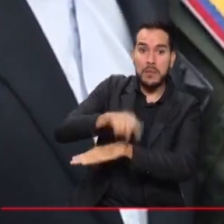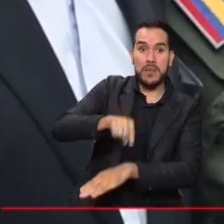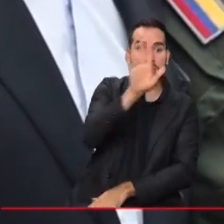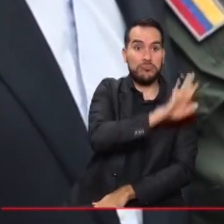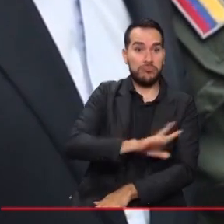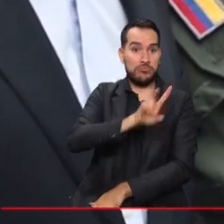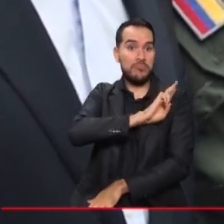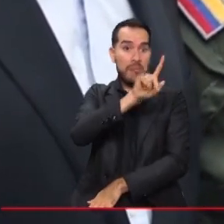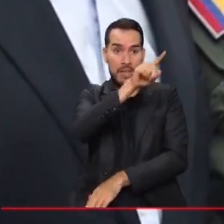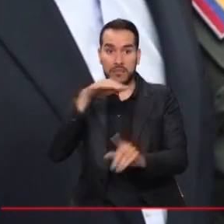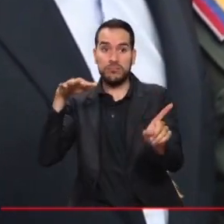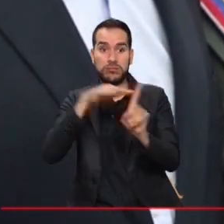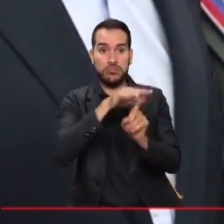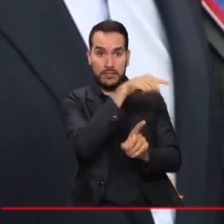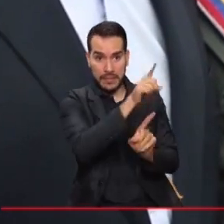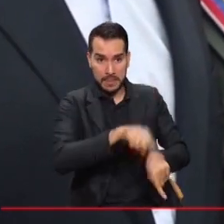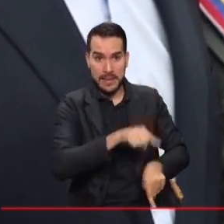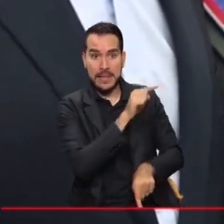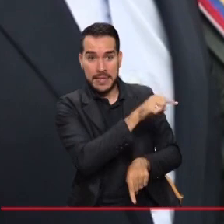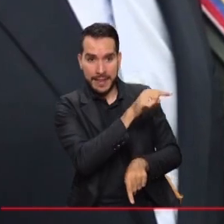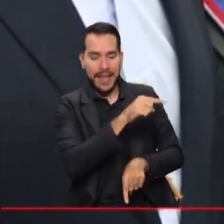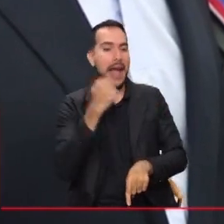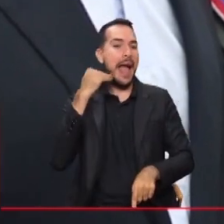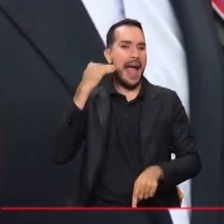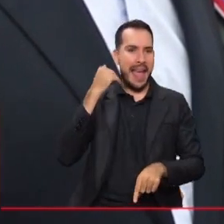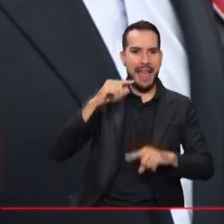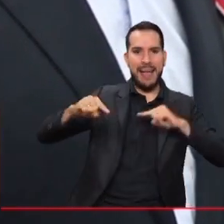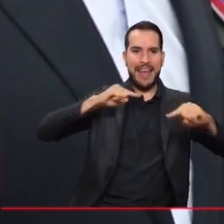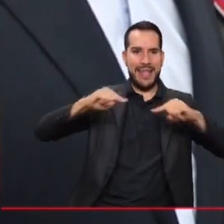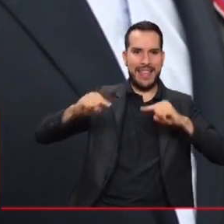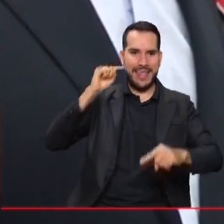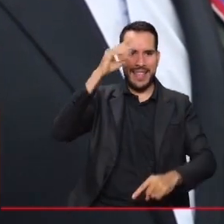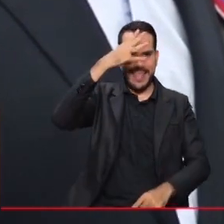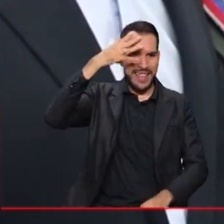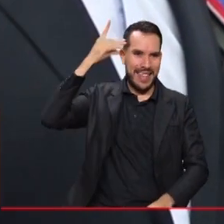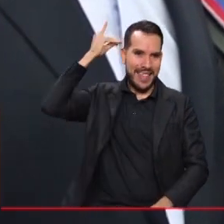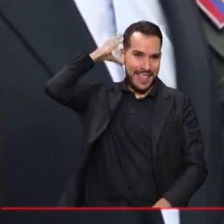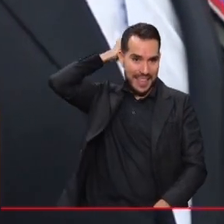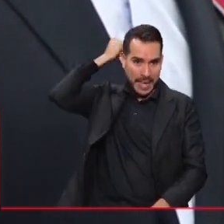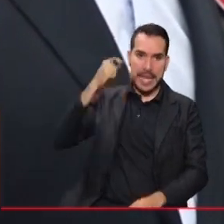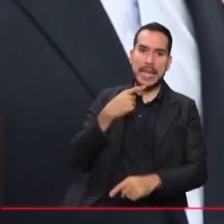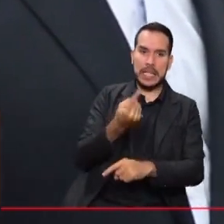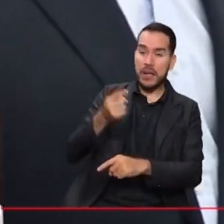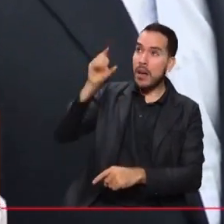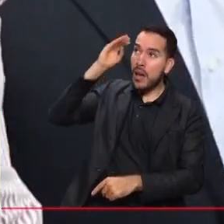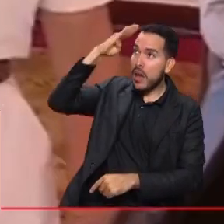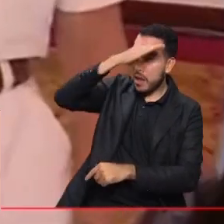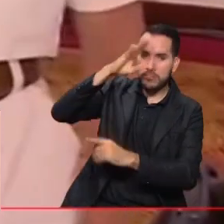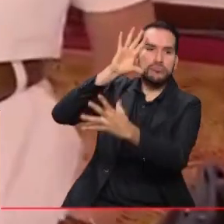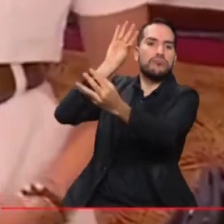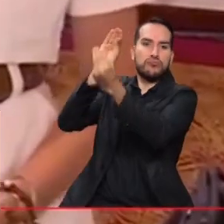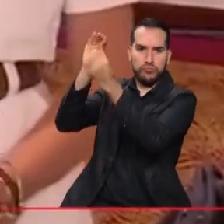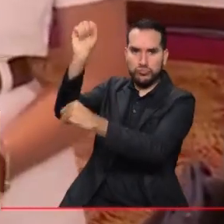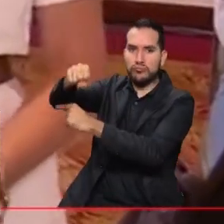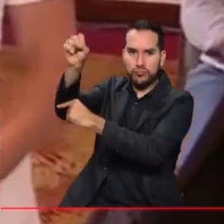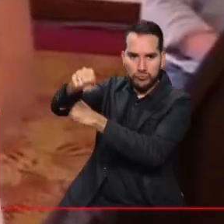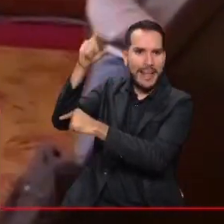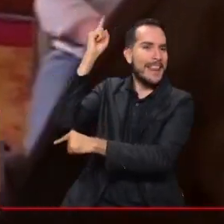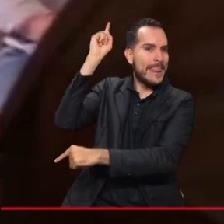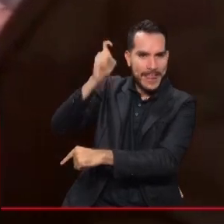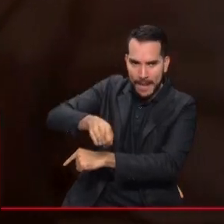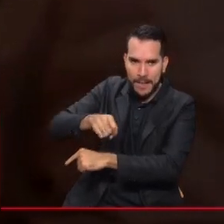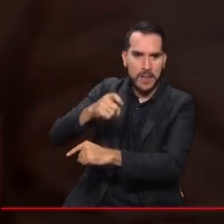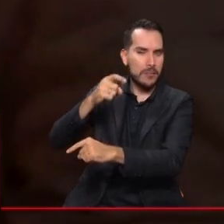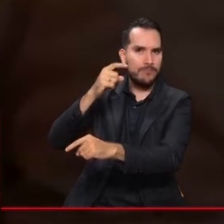la gobernadora Dilian Francisca Toro Torres indicó que está de acuerdo con la decisión del presidente y que es necesario fortalecer a la